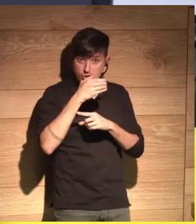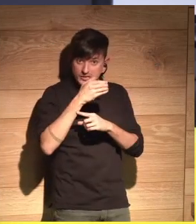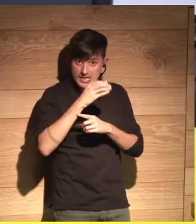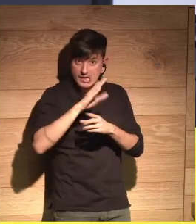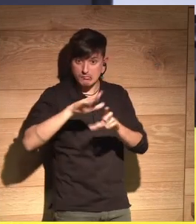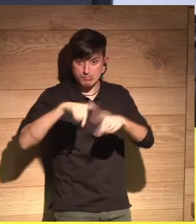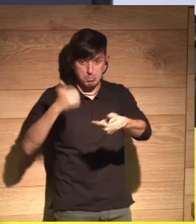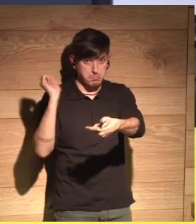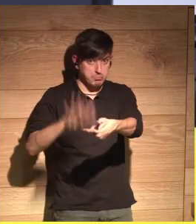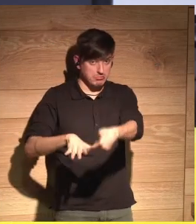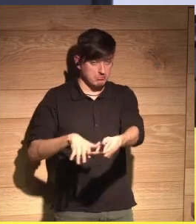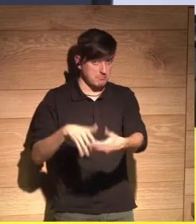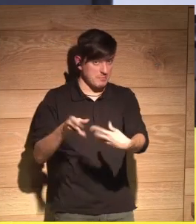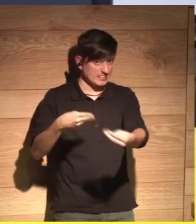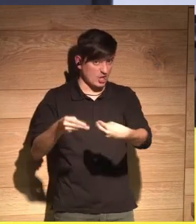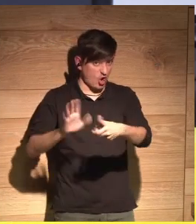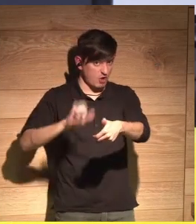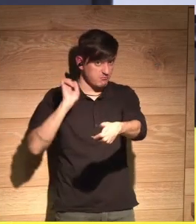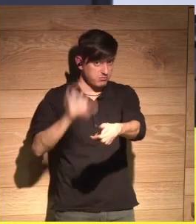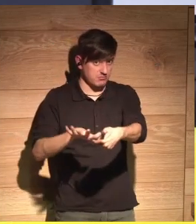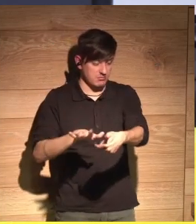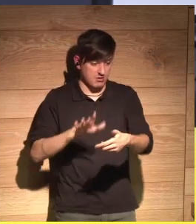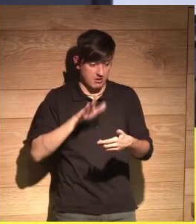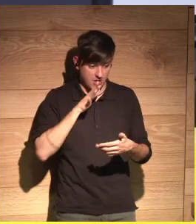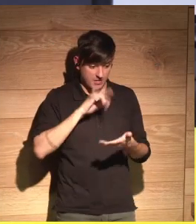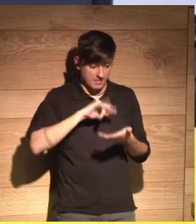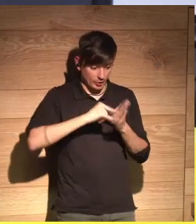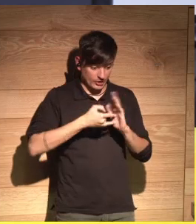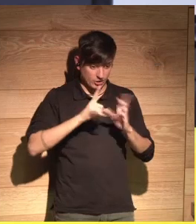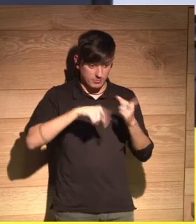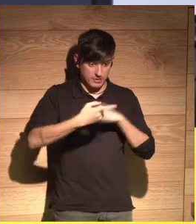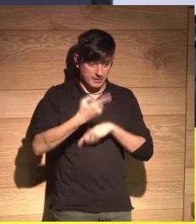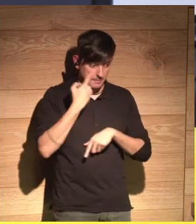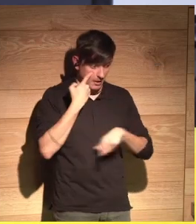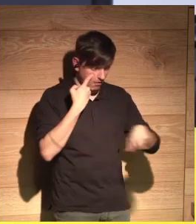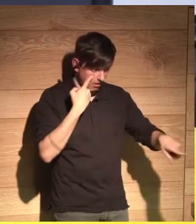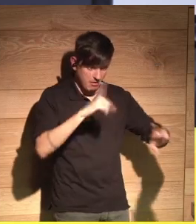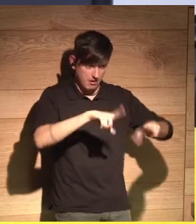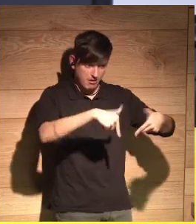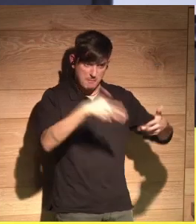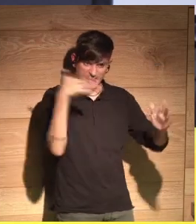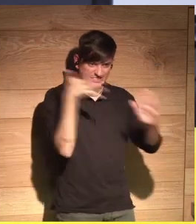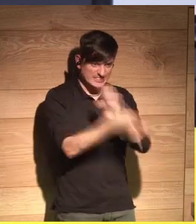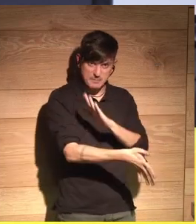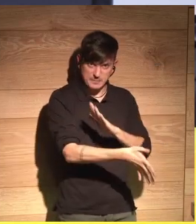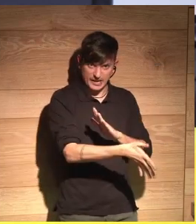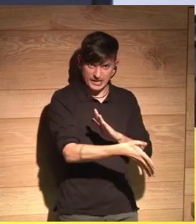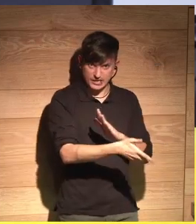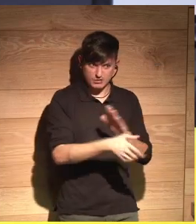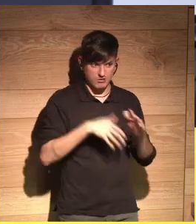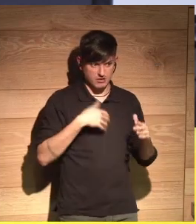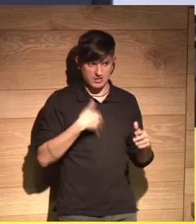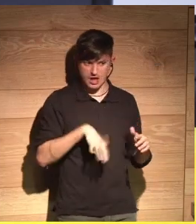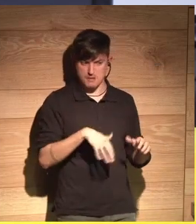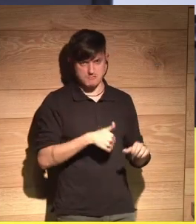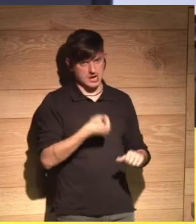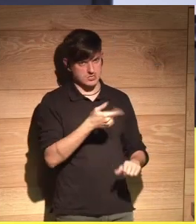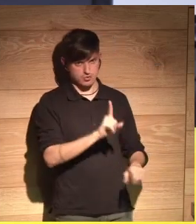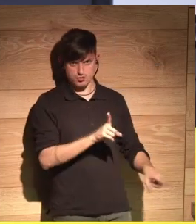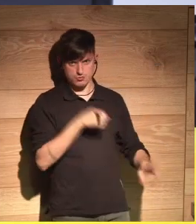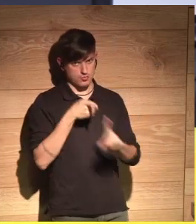pues lo que hago es que ve que están veo que están ahí en el vertedero para siempre entonces ahora ya no bebo botellas de agua con